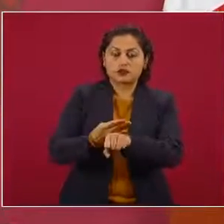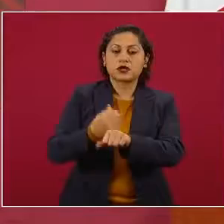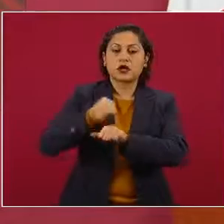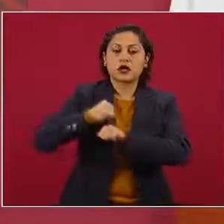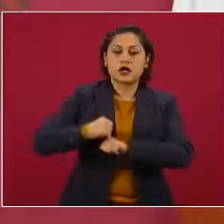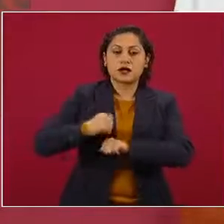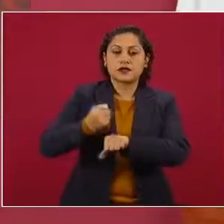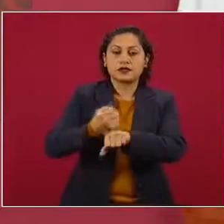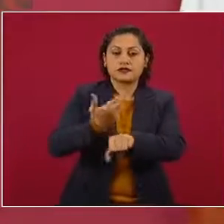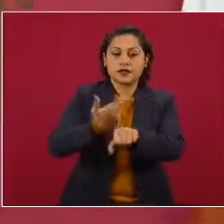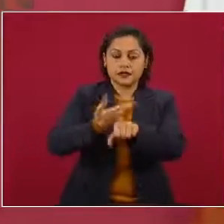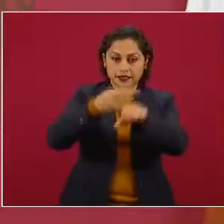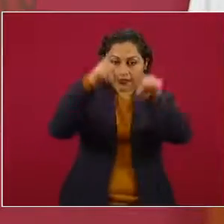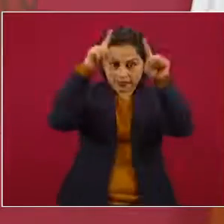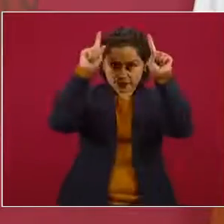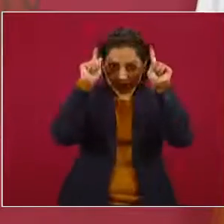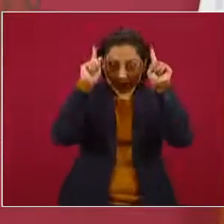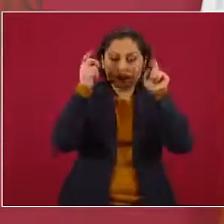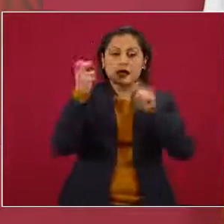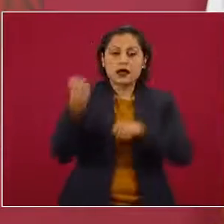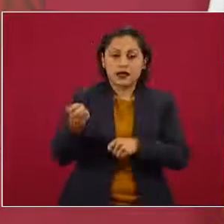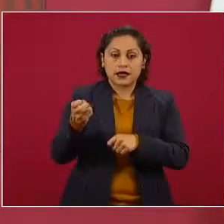Se entrega el manejo de puertos